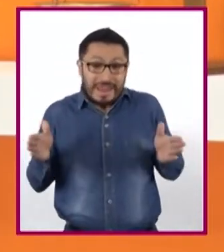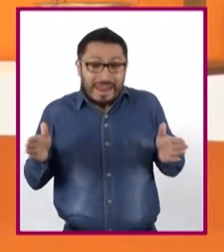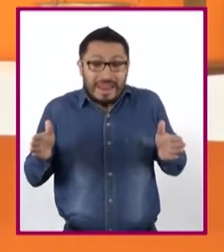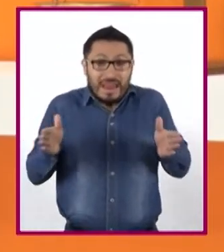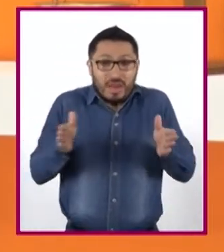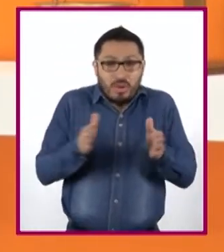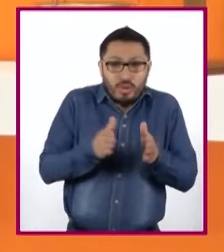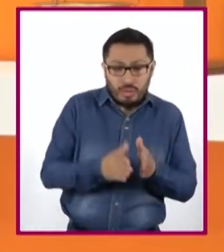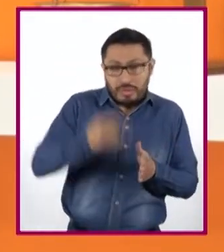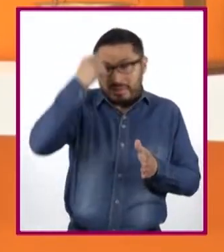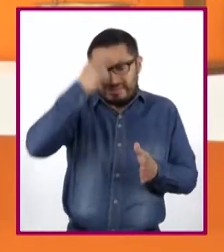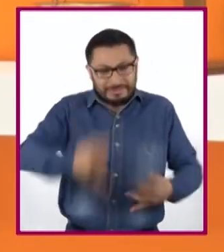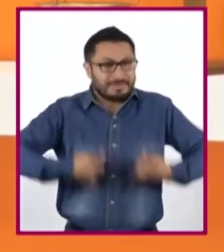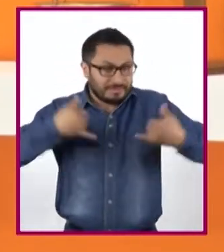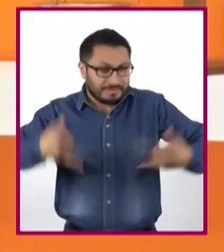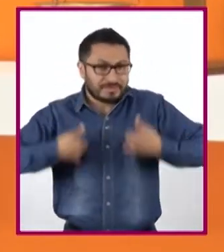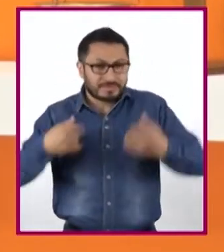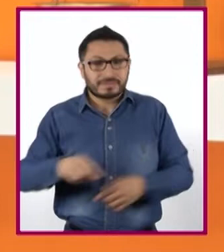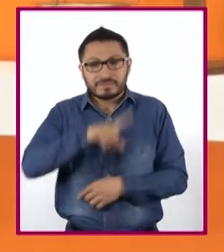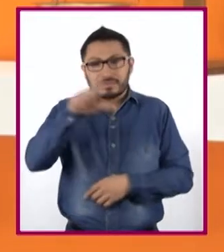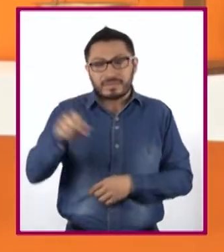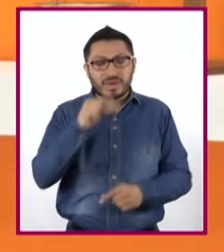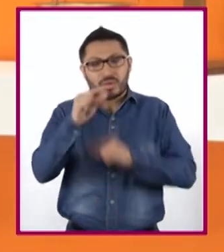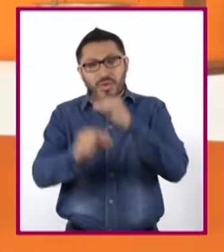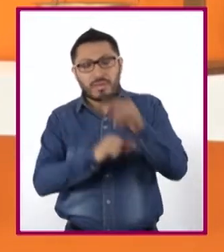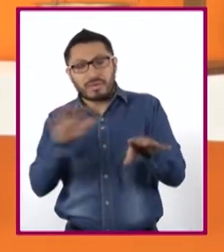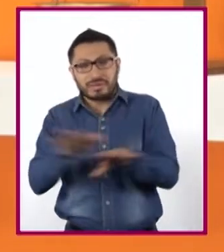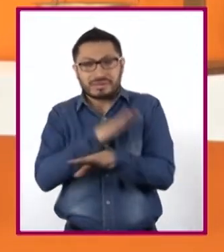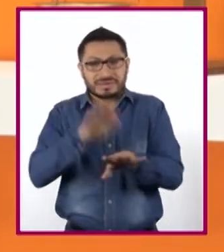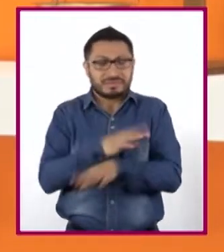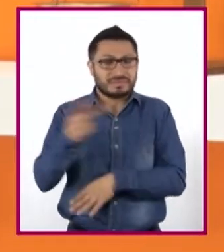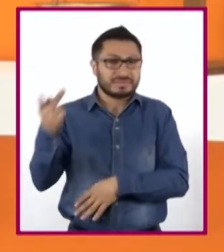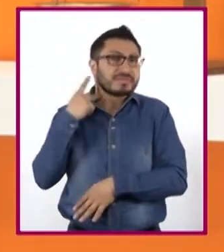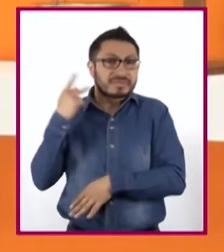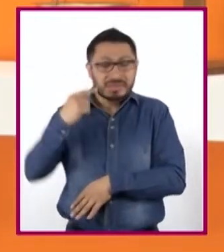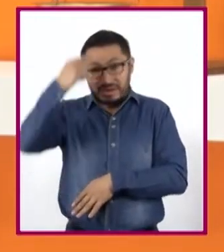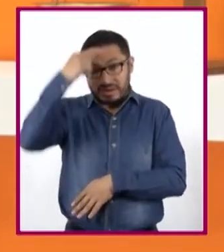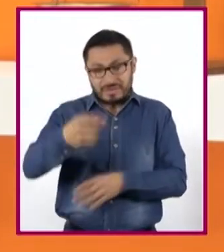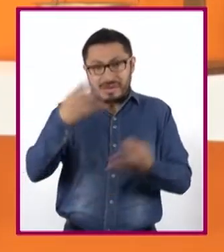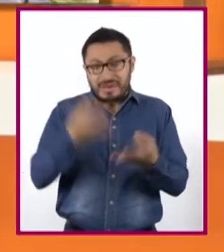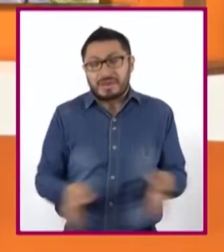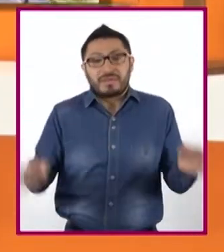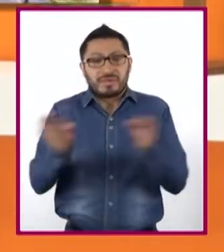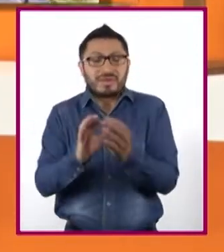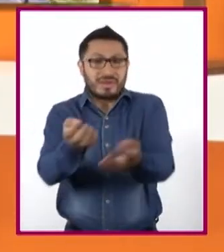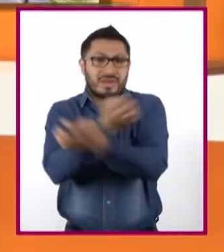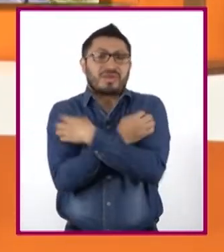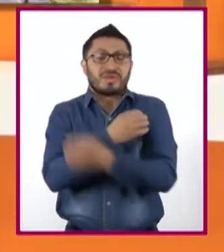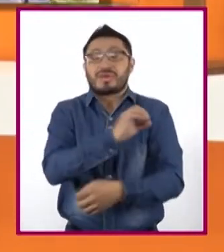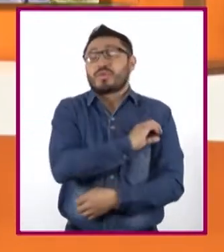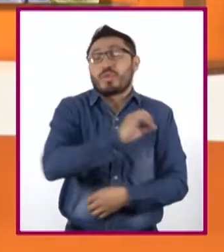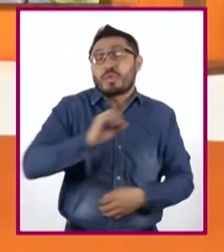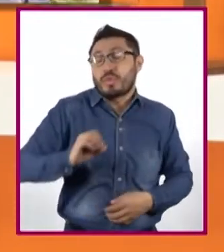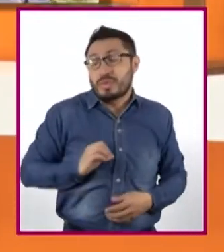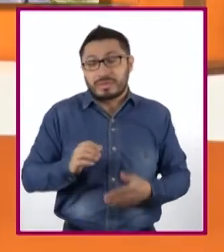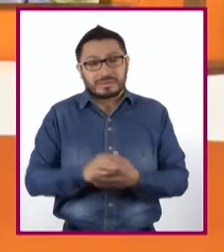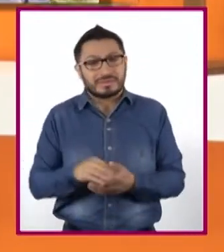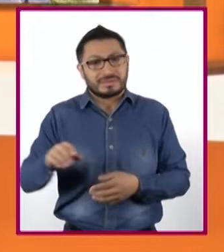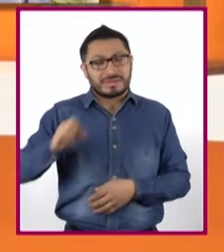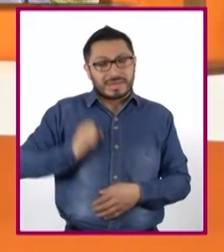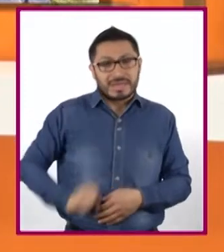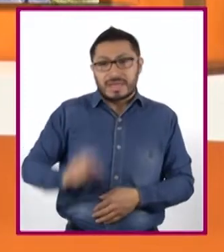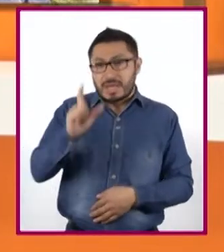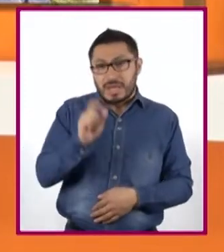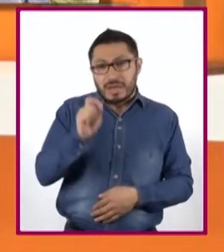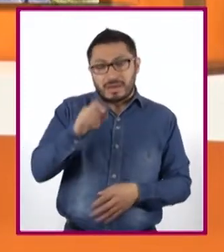ideas políticas, comenzó a tomar forma la educación básica obligatoria. A lo largo del siglo XX, la adolescencia, entendida como